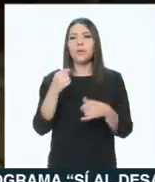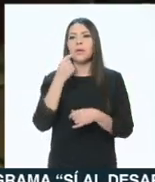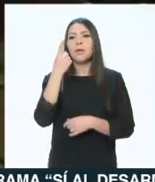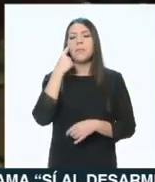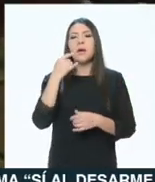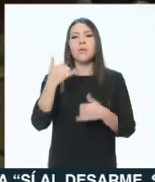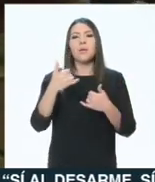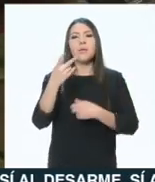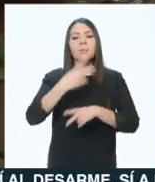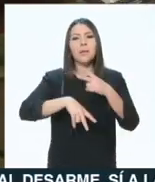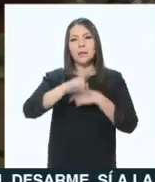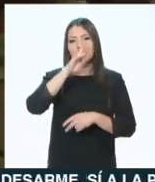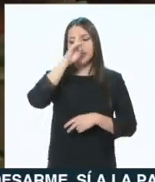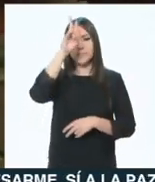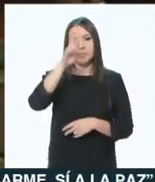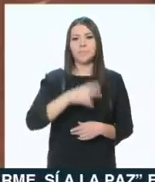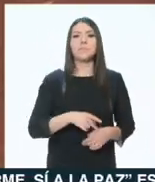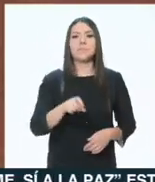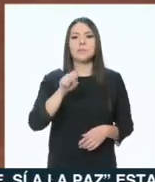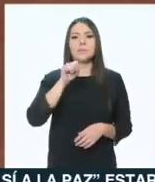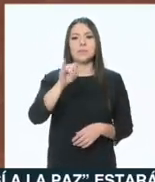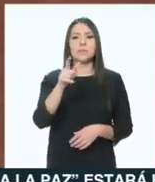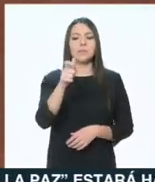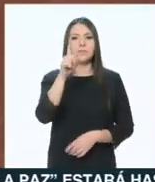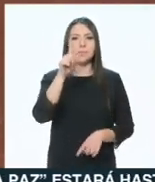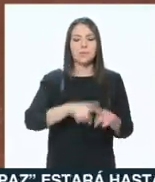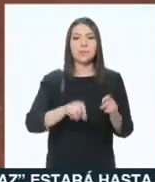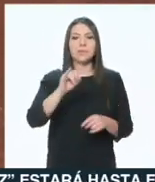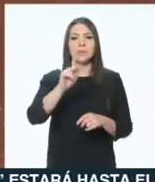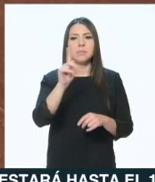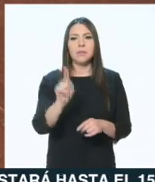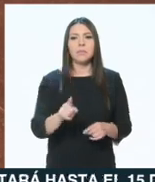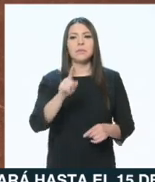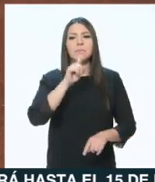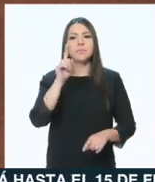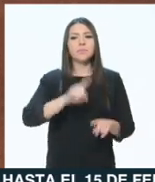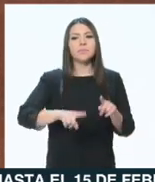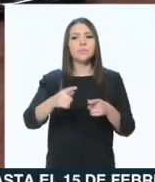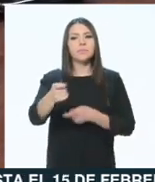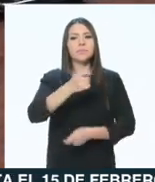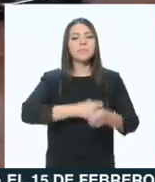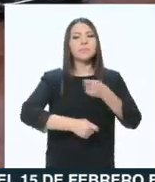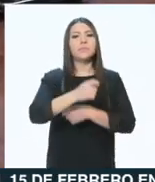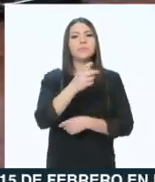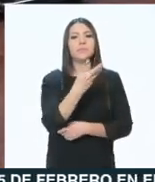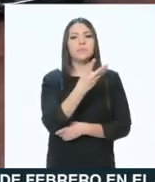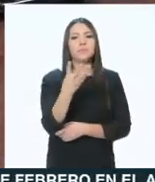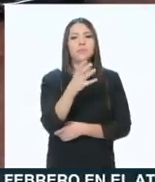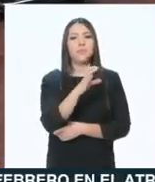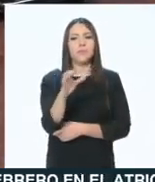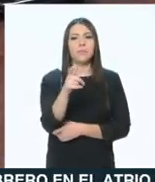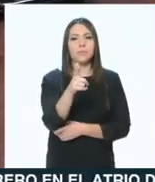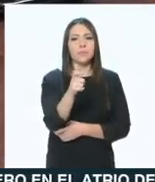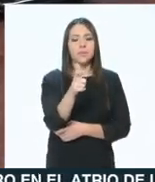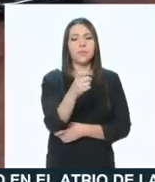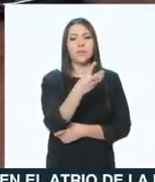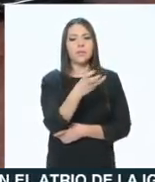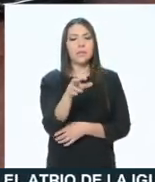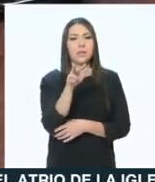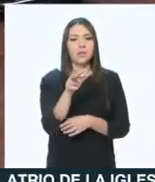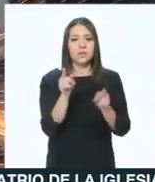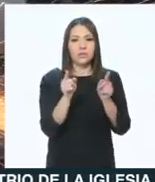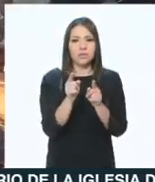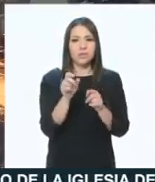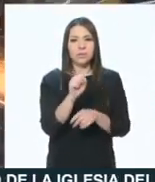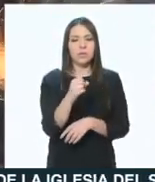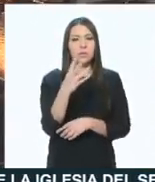violencia. Sí al Desarme, Sí a la Paz logró el canje de 400 armas de fuego, 318 cortas y 64